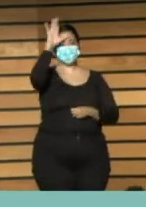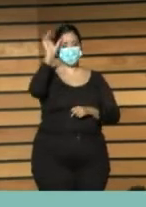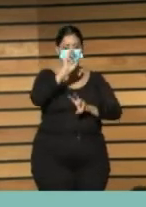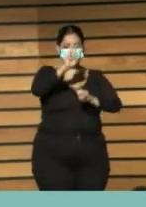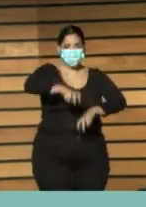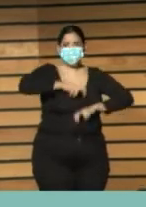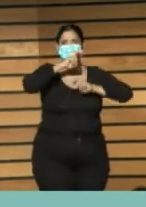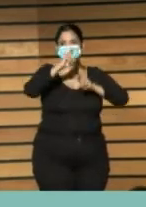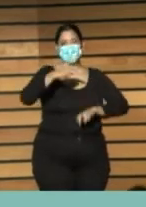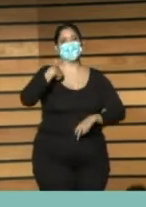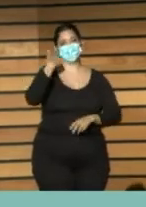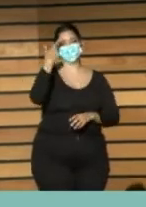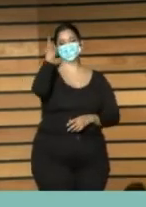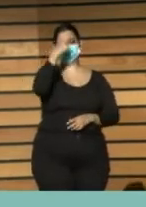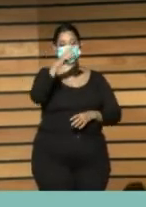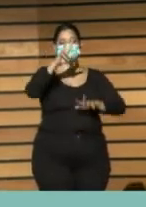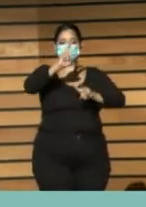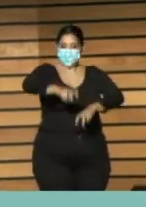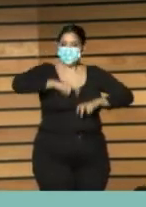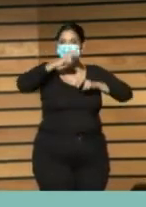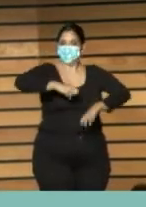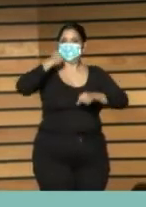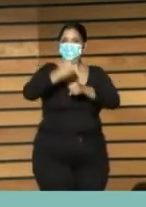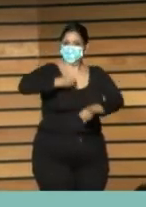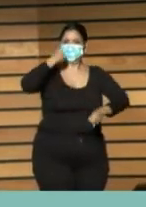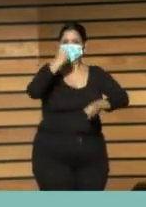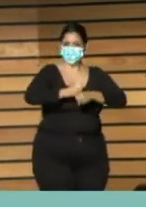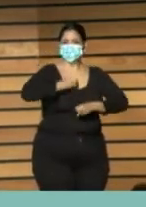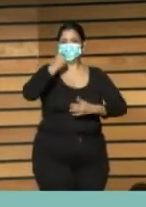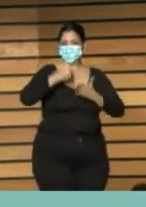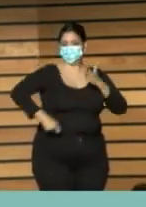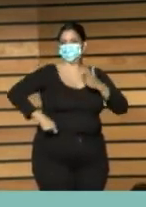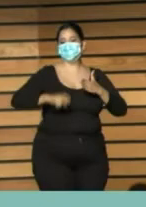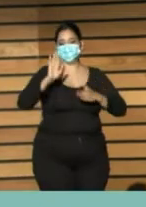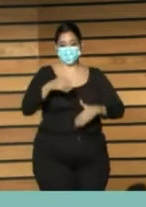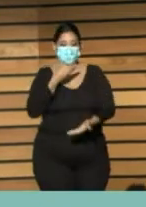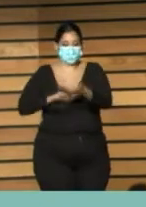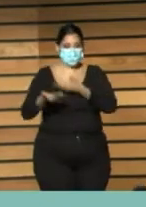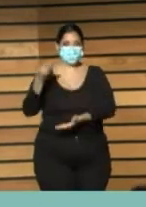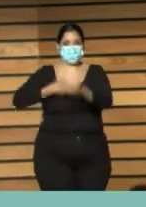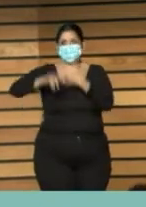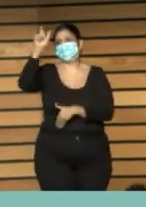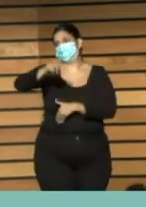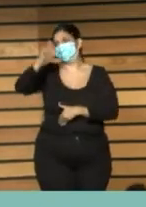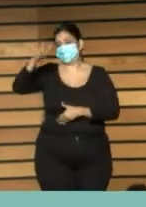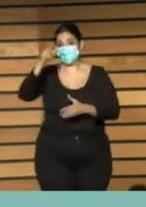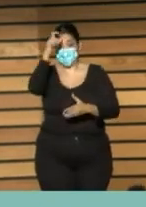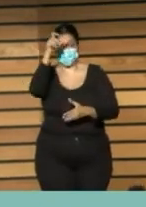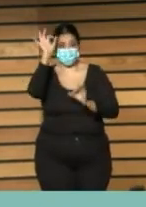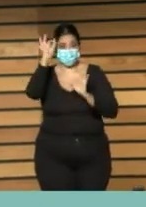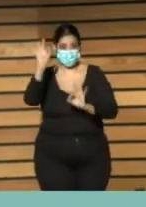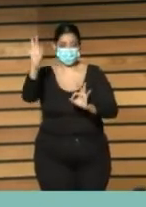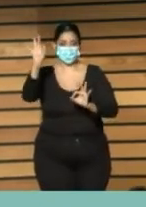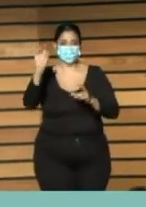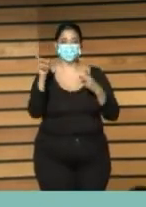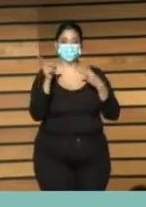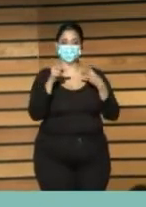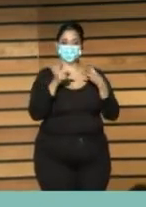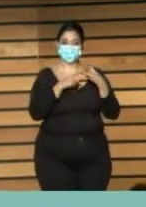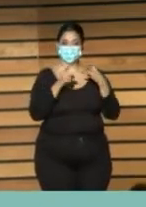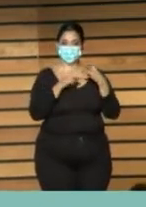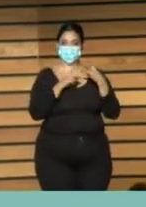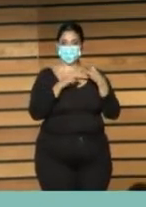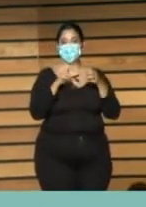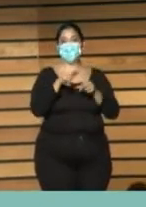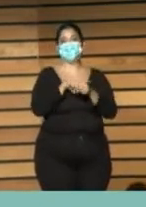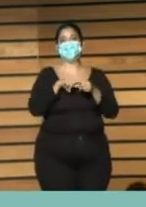trabajar duro desde la sencillez de las cosas y conjuntamente con otras personas. El tercer premio, correspondiente a municipios de